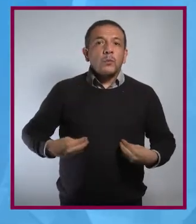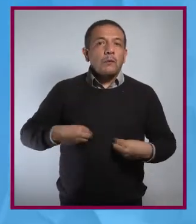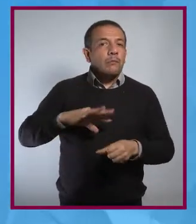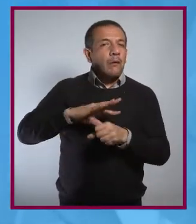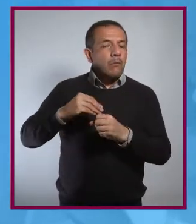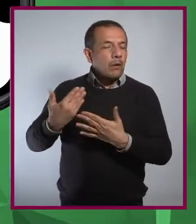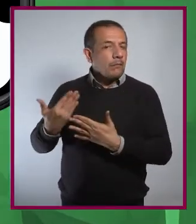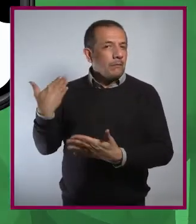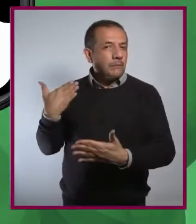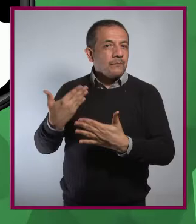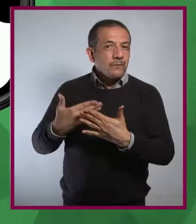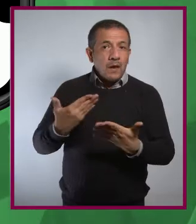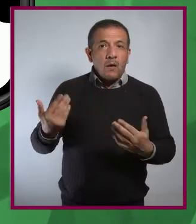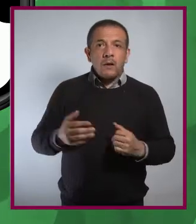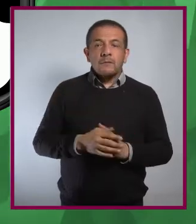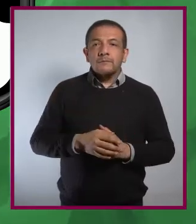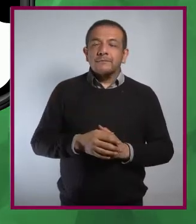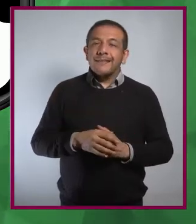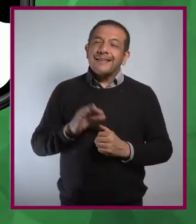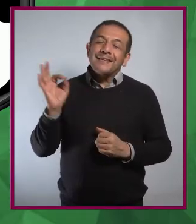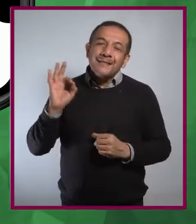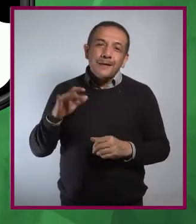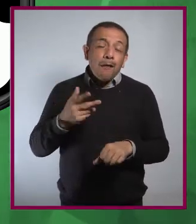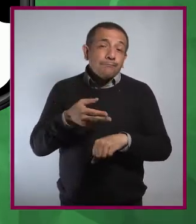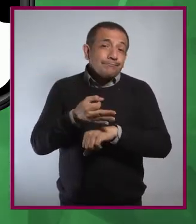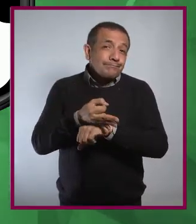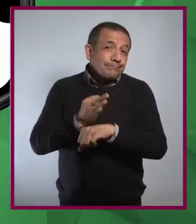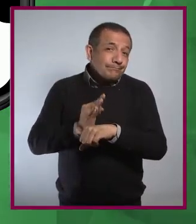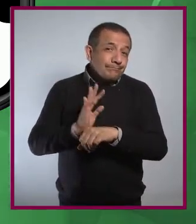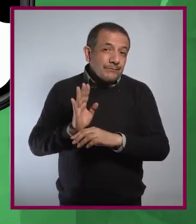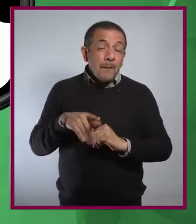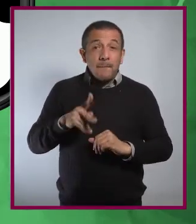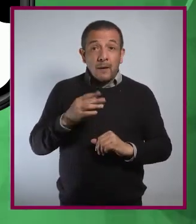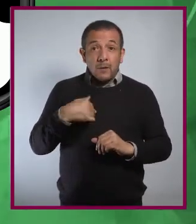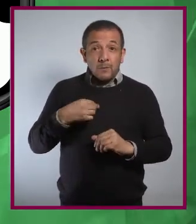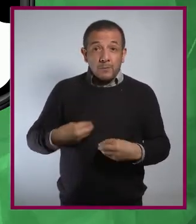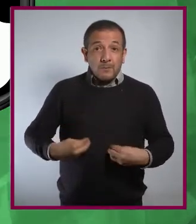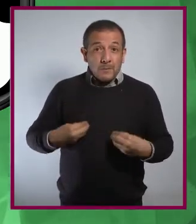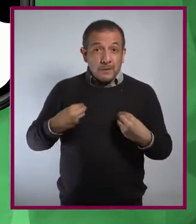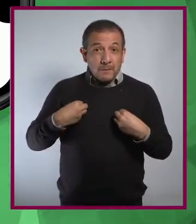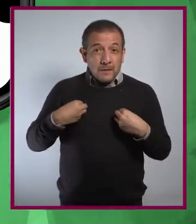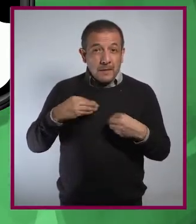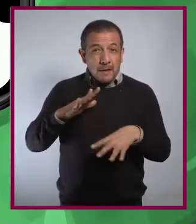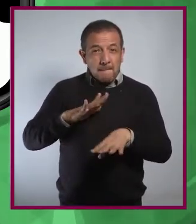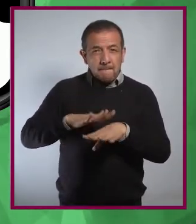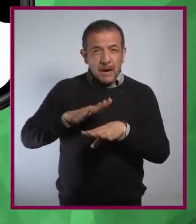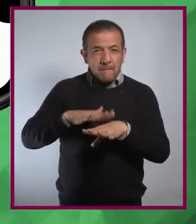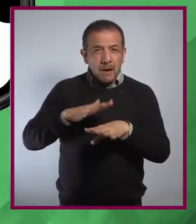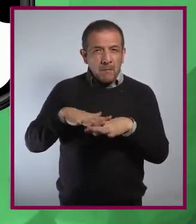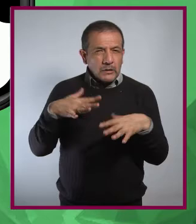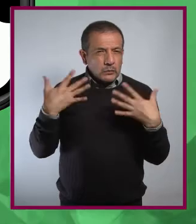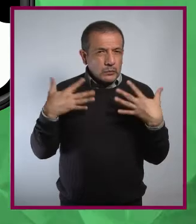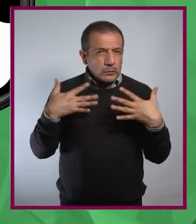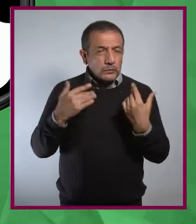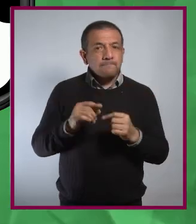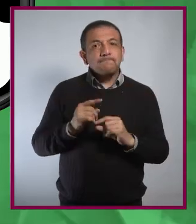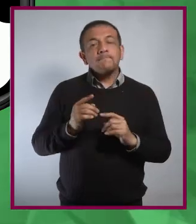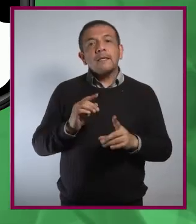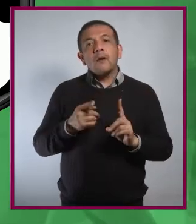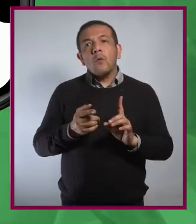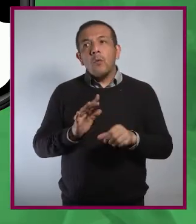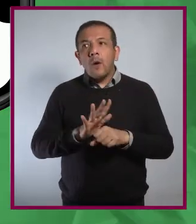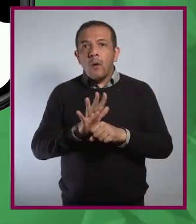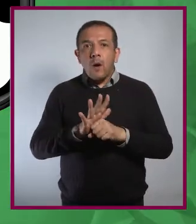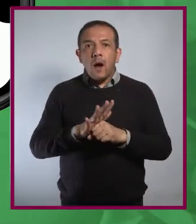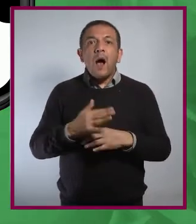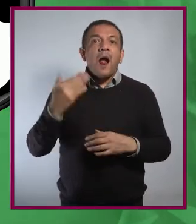tu vida? Tal vez suene gracioso, pero lo que en toda mi vida me ha dolido más físicamente sería